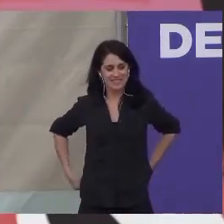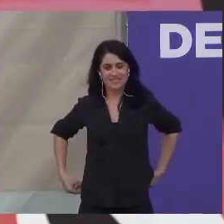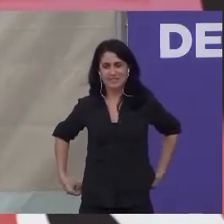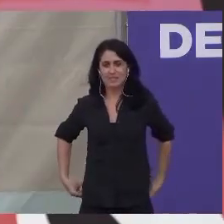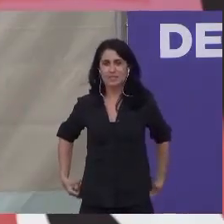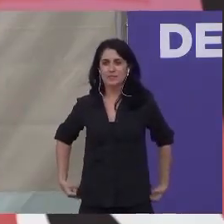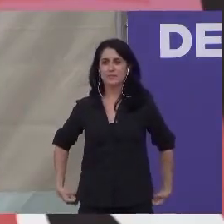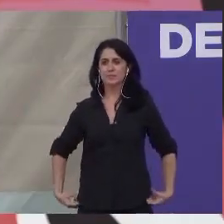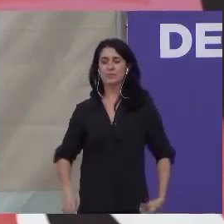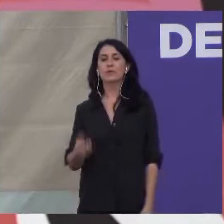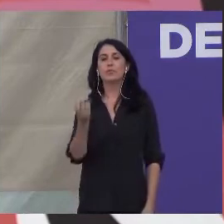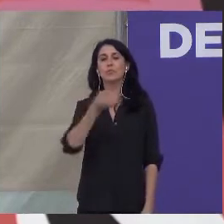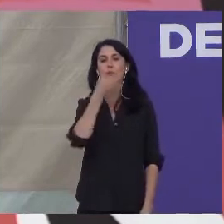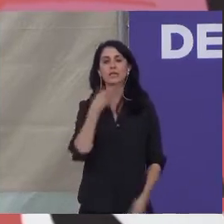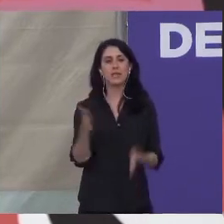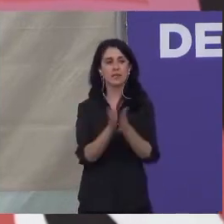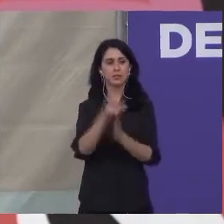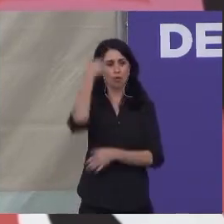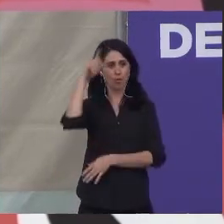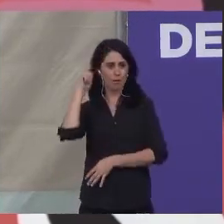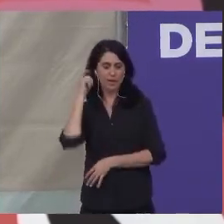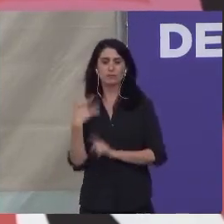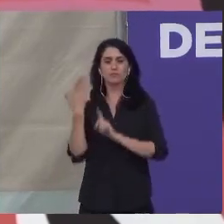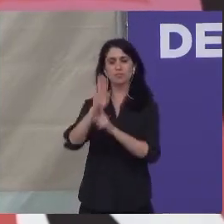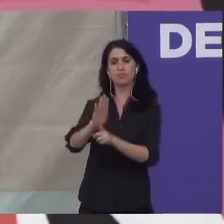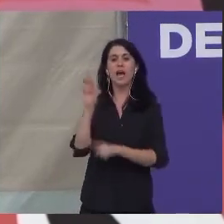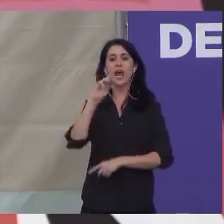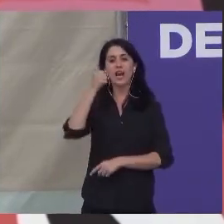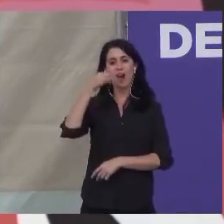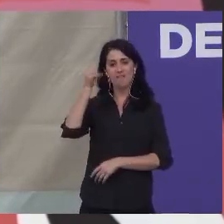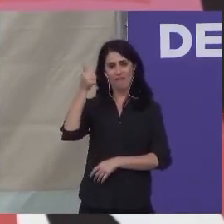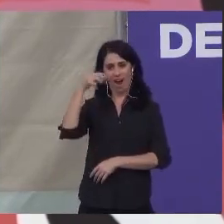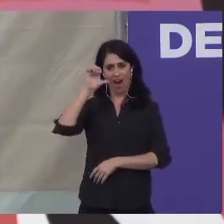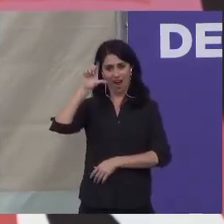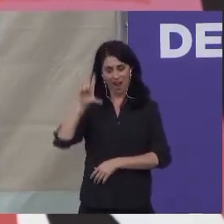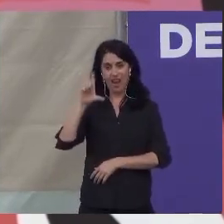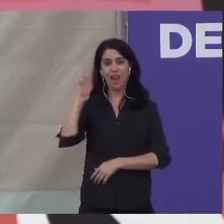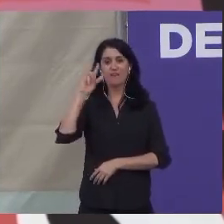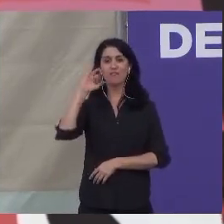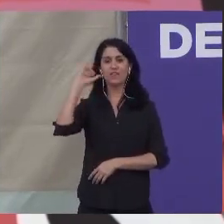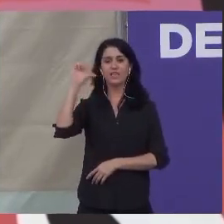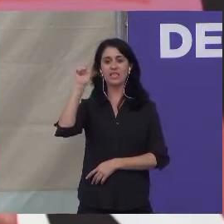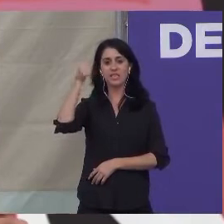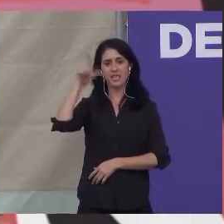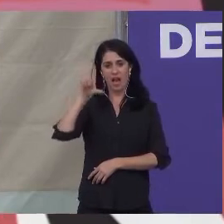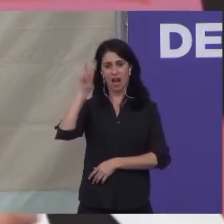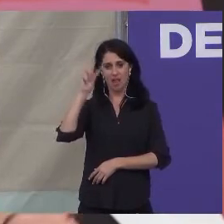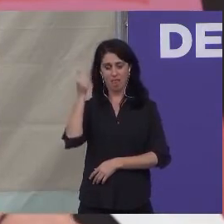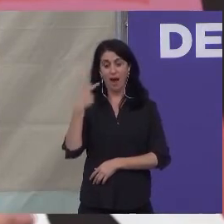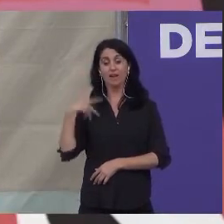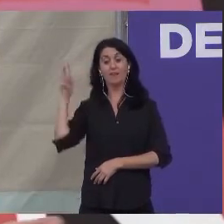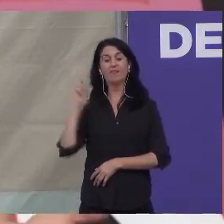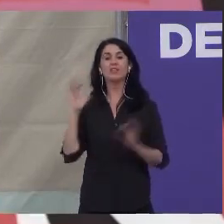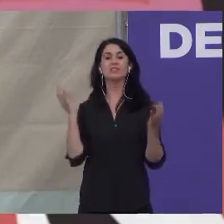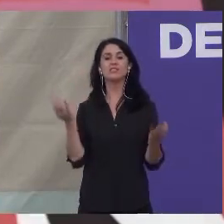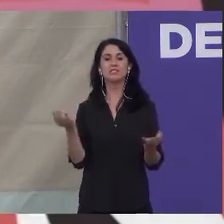Buenas tardes, compañeros y compañeras. Me presento, soy Rafael Villalba y vengo desde Alcira. He estado apoderado haciendo